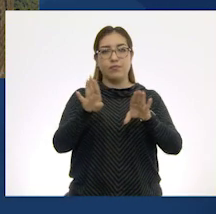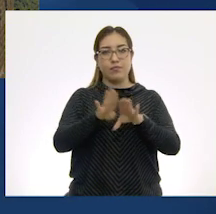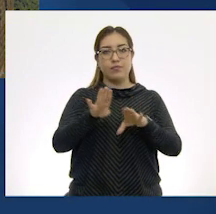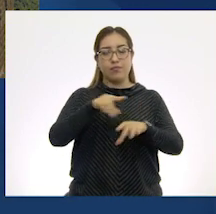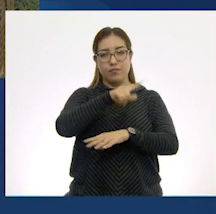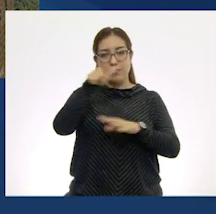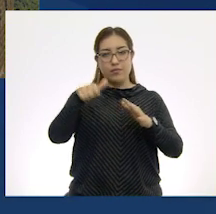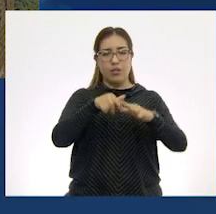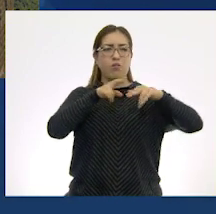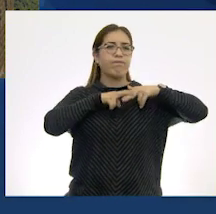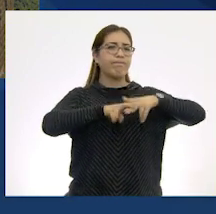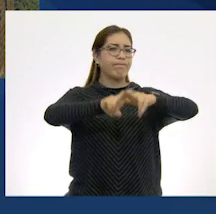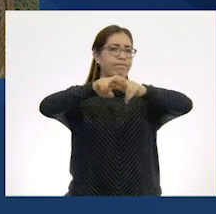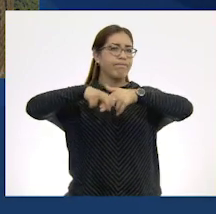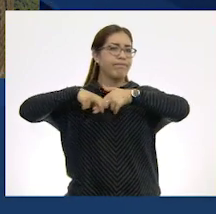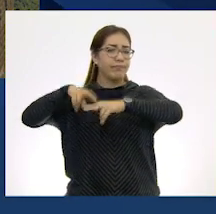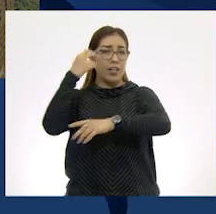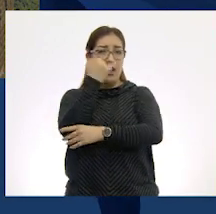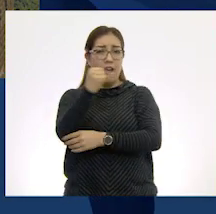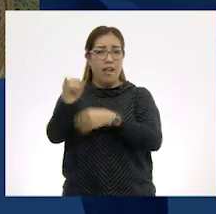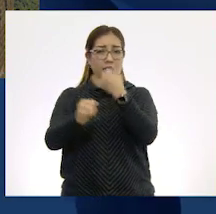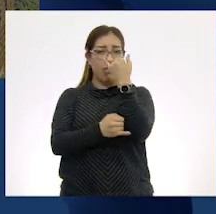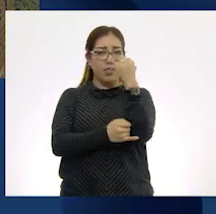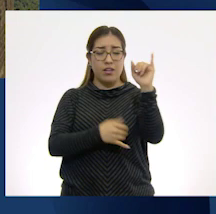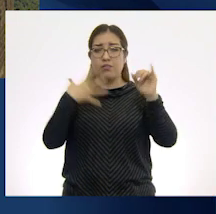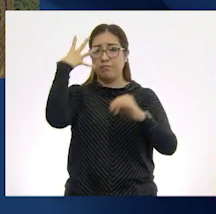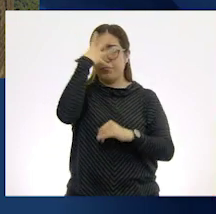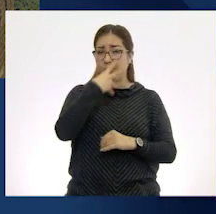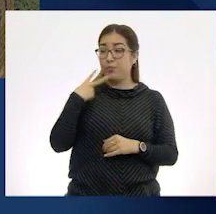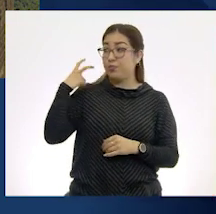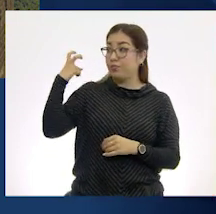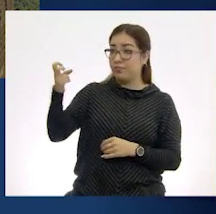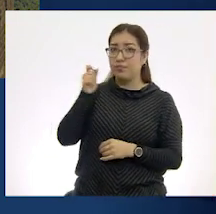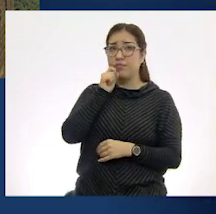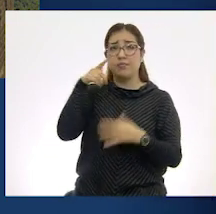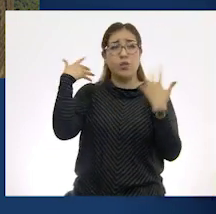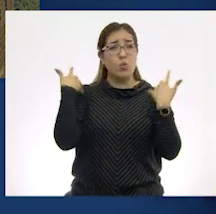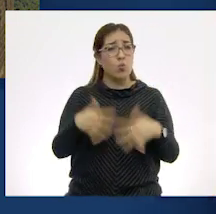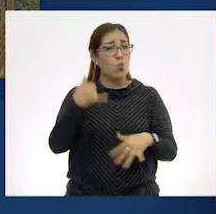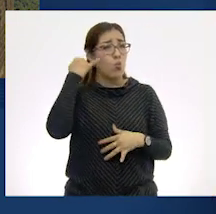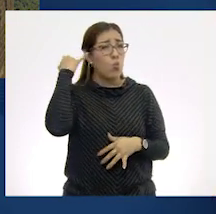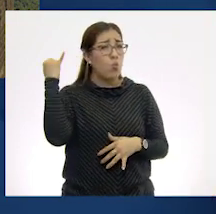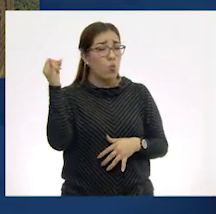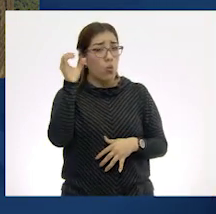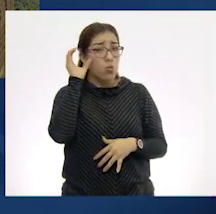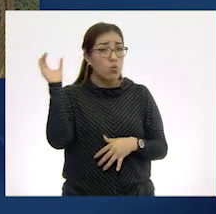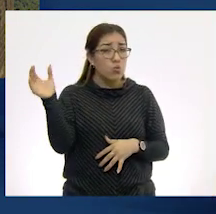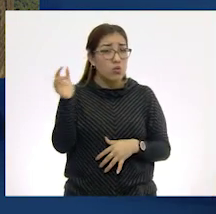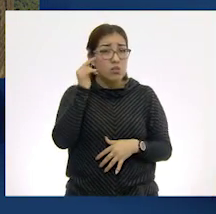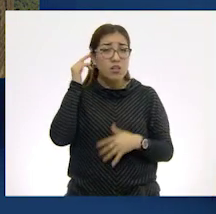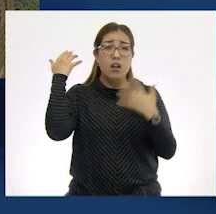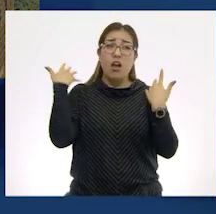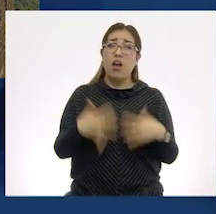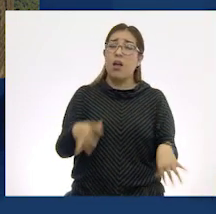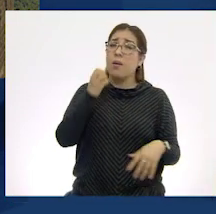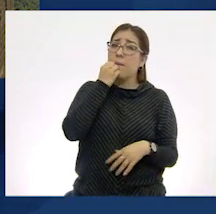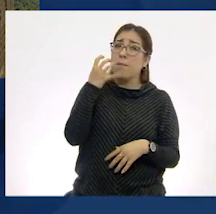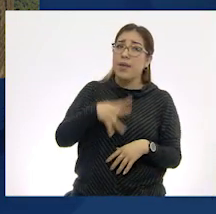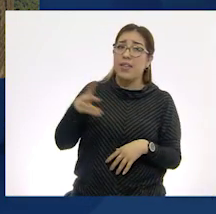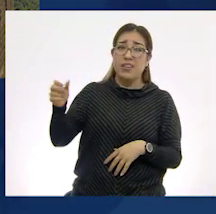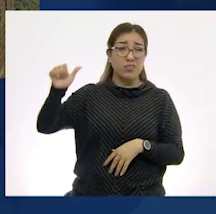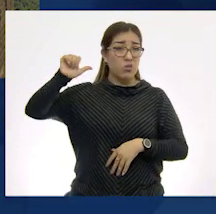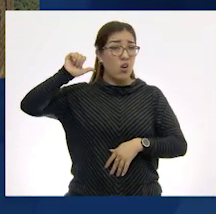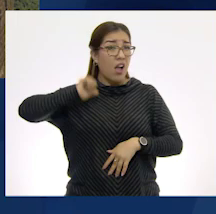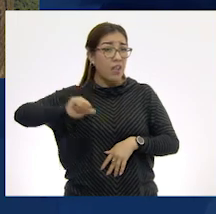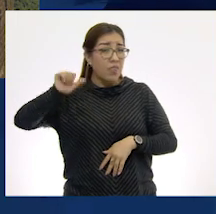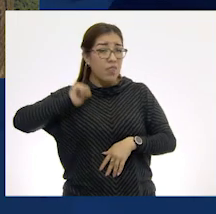civilización mesopotámica. Y ahora esta otra maravilla, la muralla china, también tiene sus orígenes en civilizaciones muy